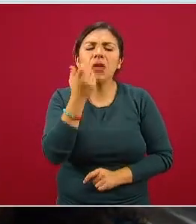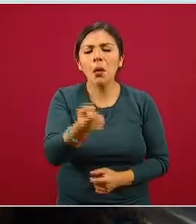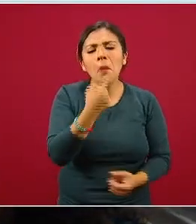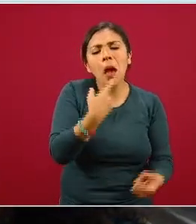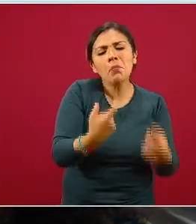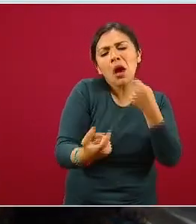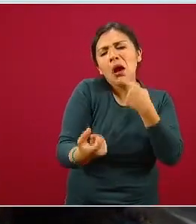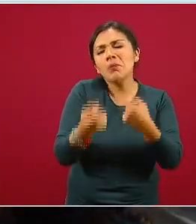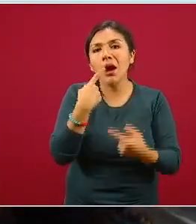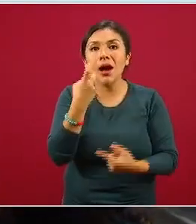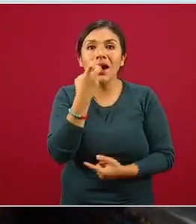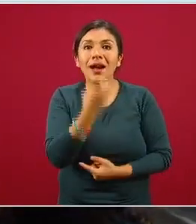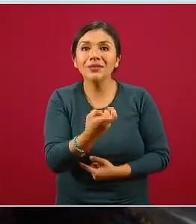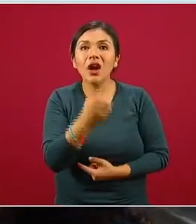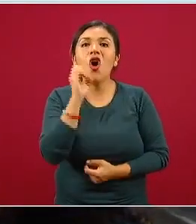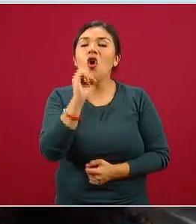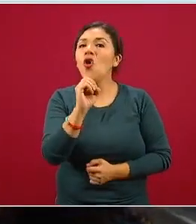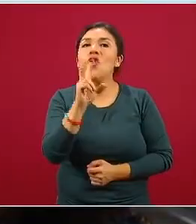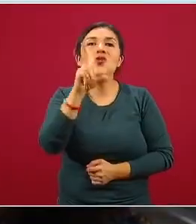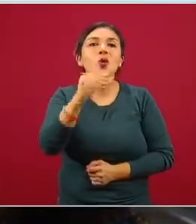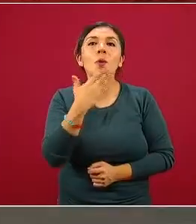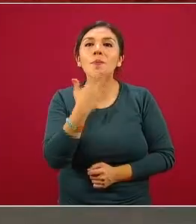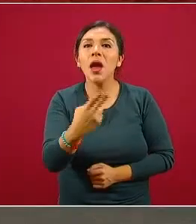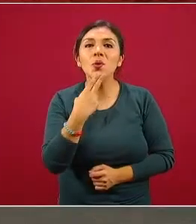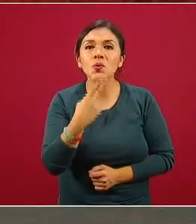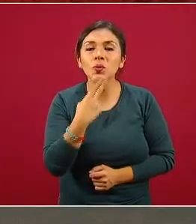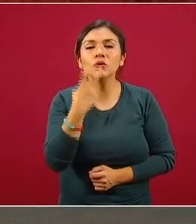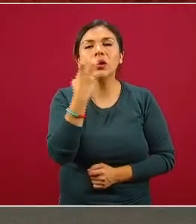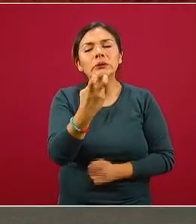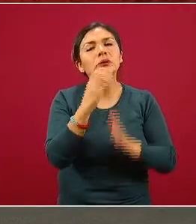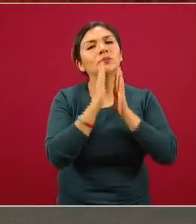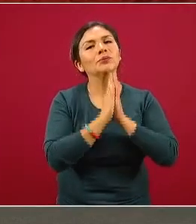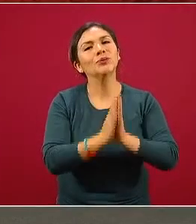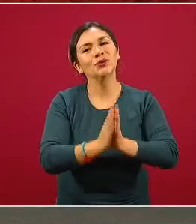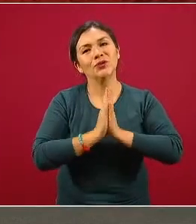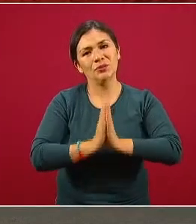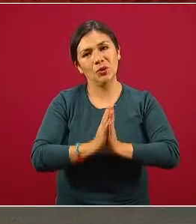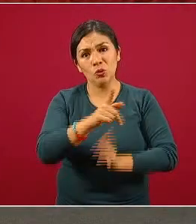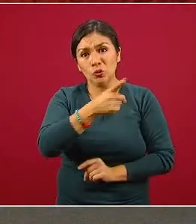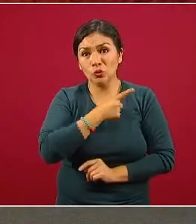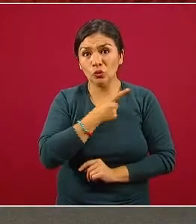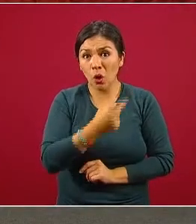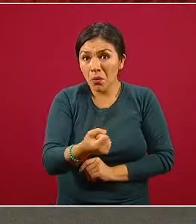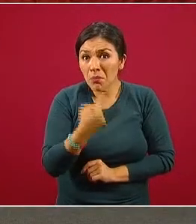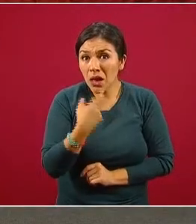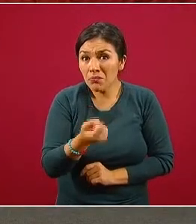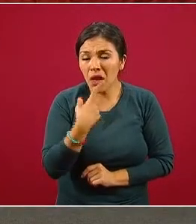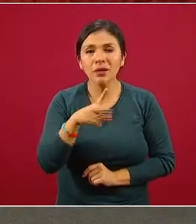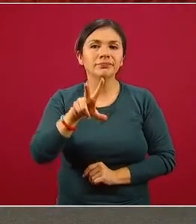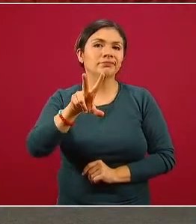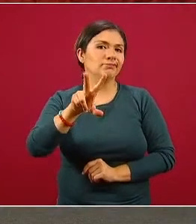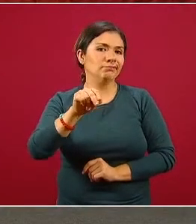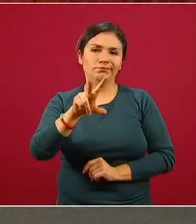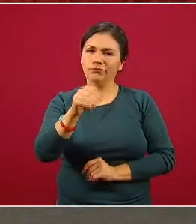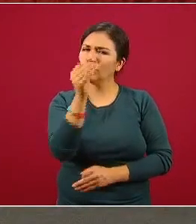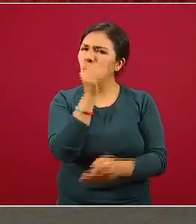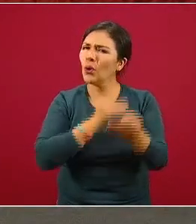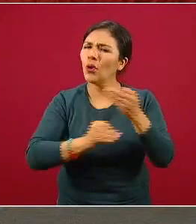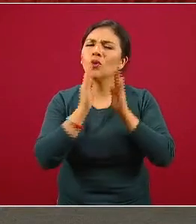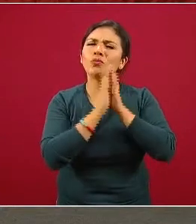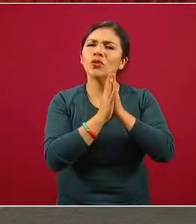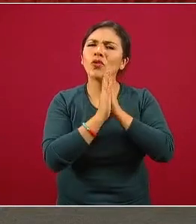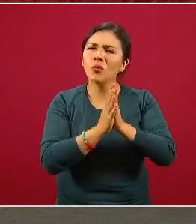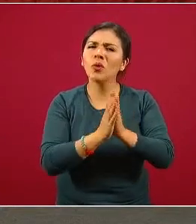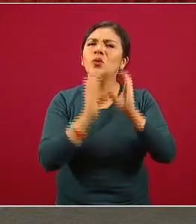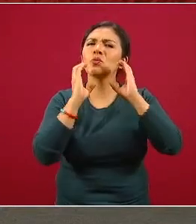estas sustancias o el uso inapropiado. Entonces, por favor, no se automediquen. A todos los compañeros, traten de